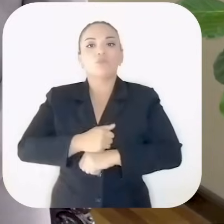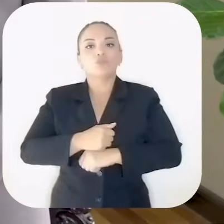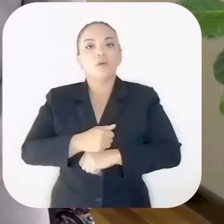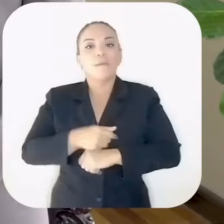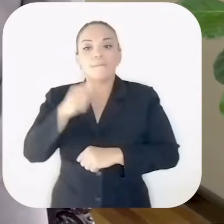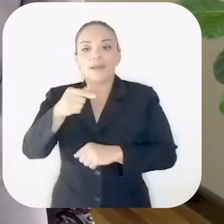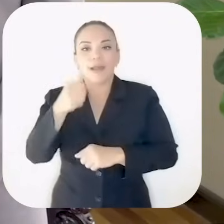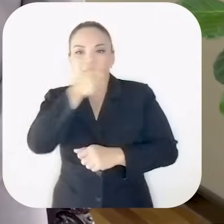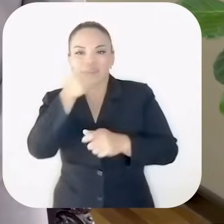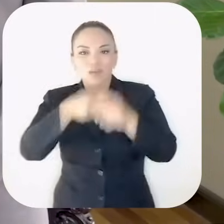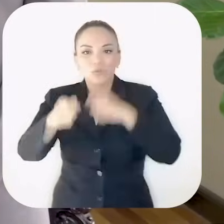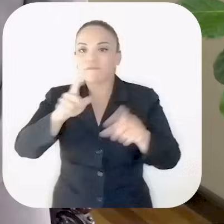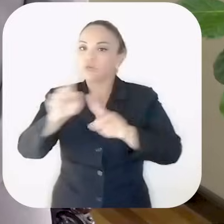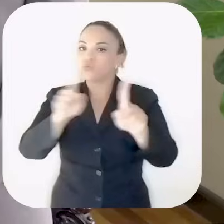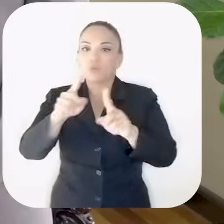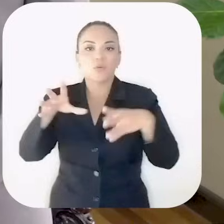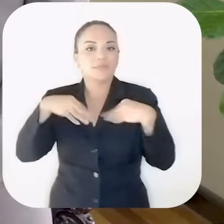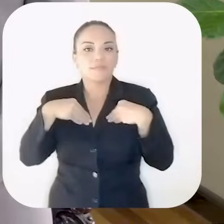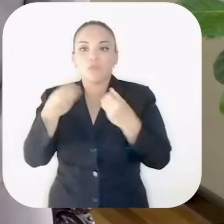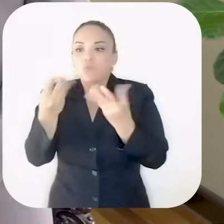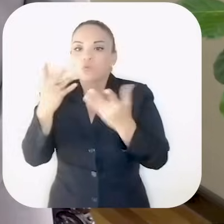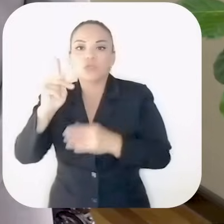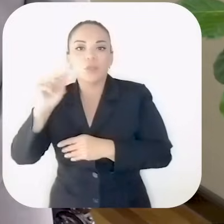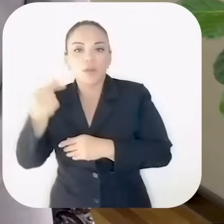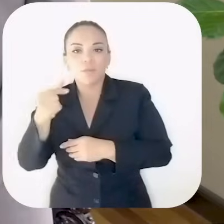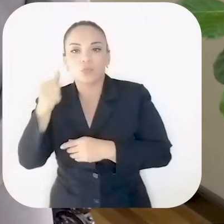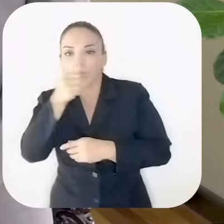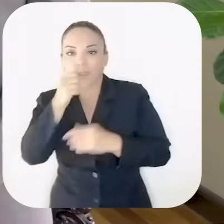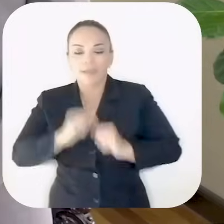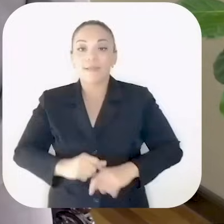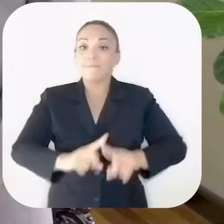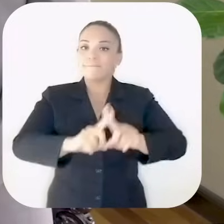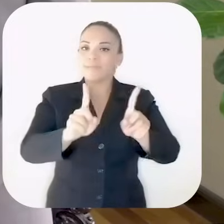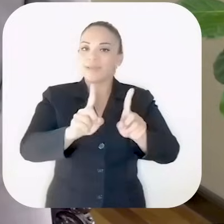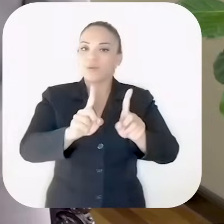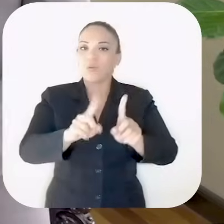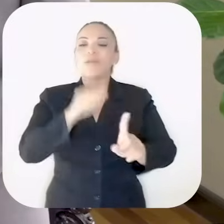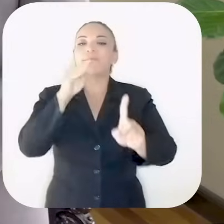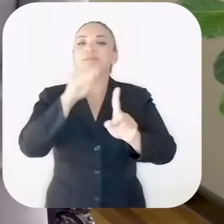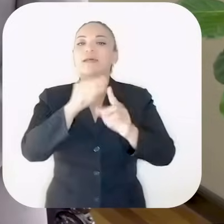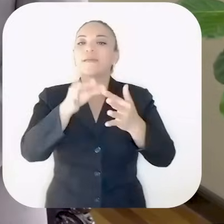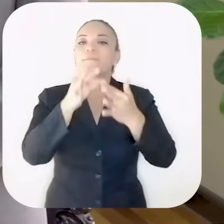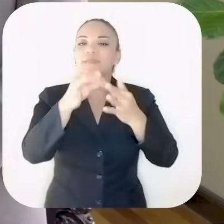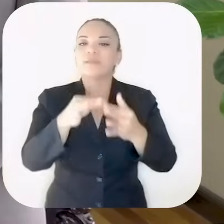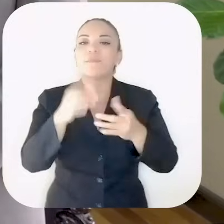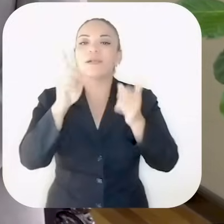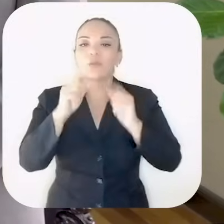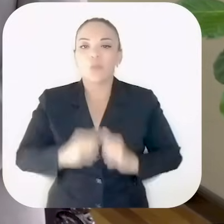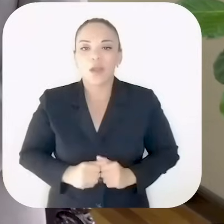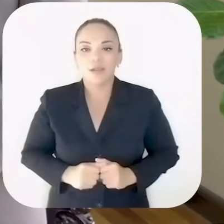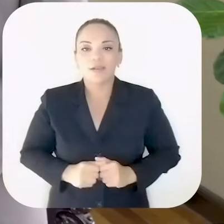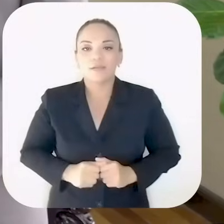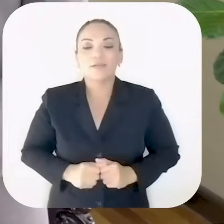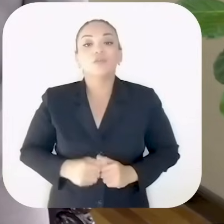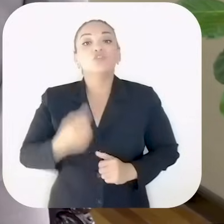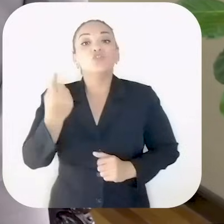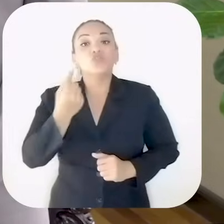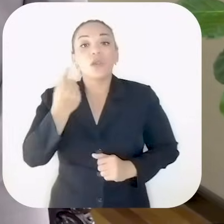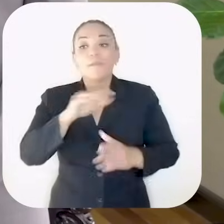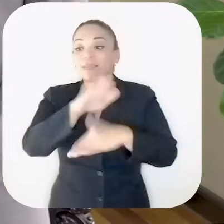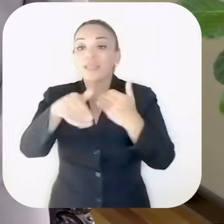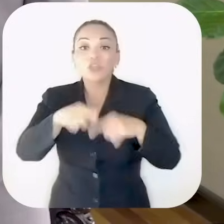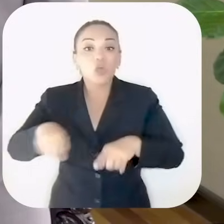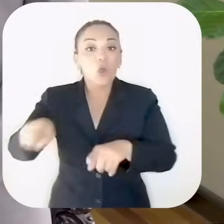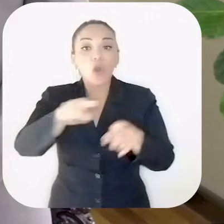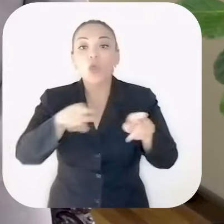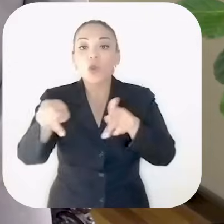Operación Soberanía. Pero el mensaje principal, costarricenses, es que solo unidos, haciendo